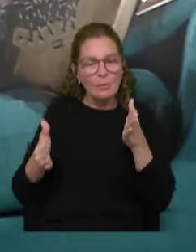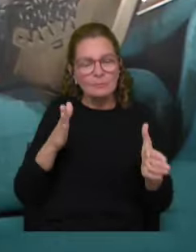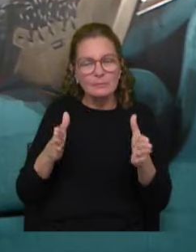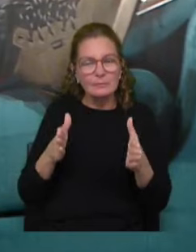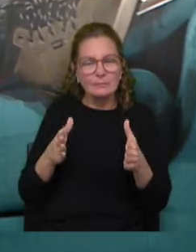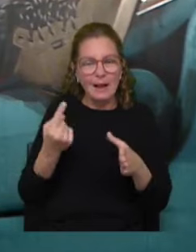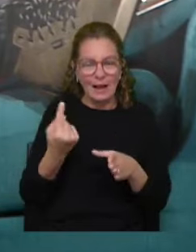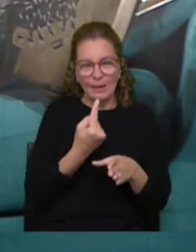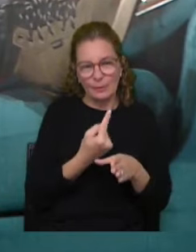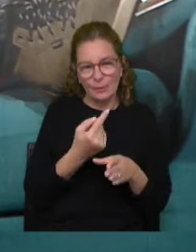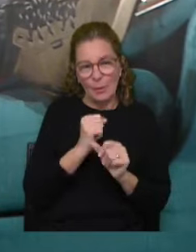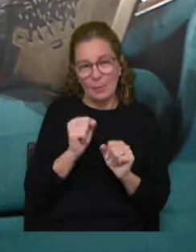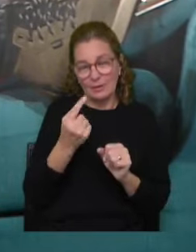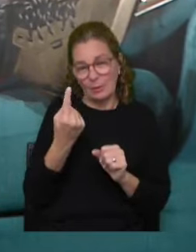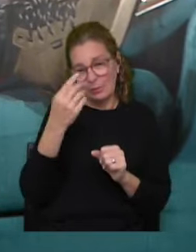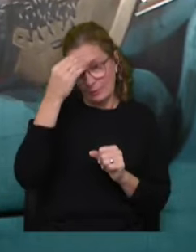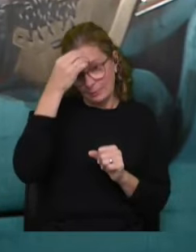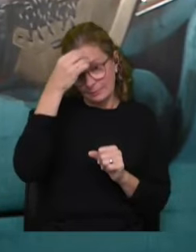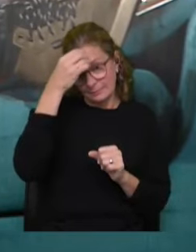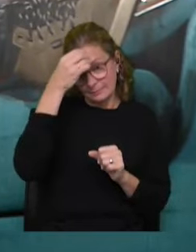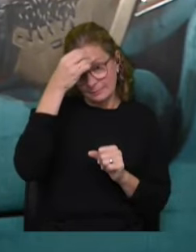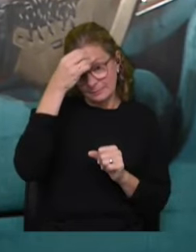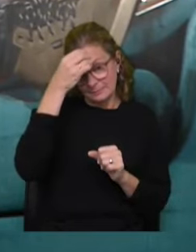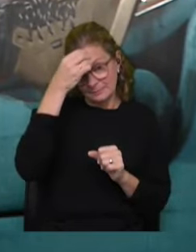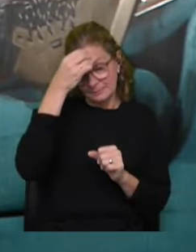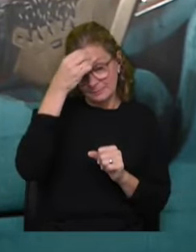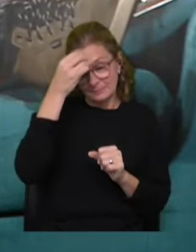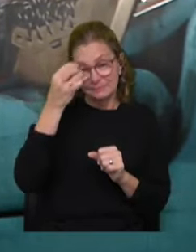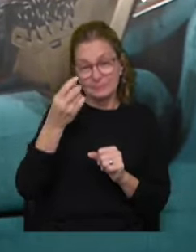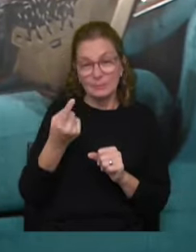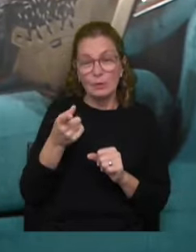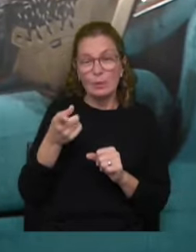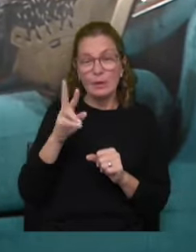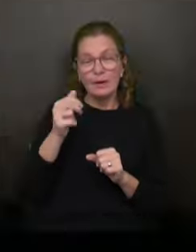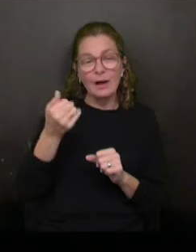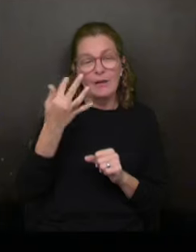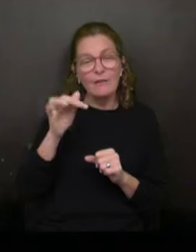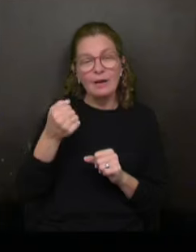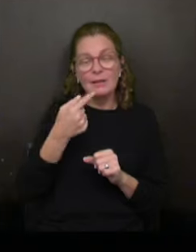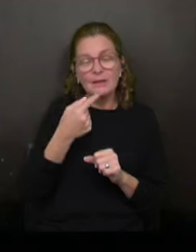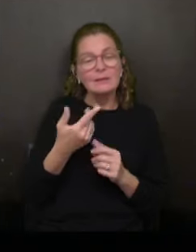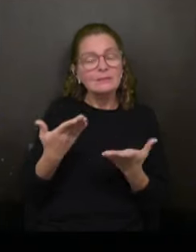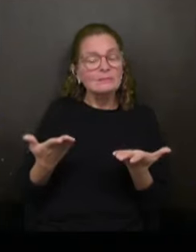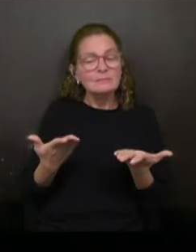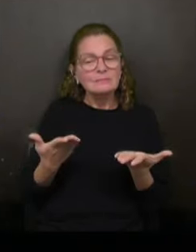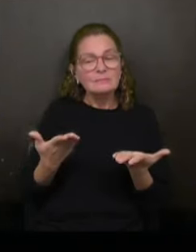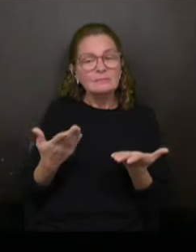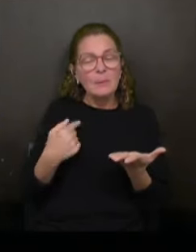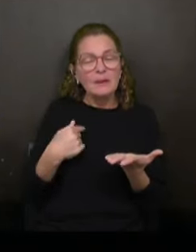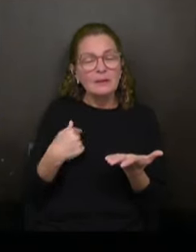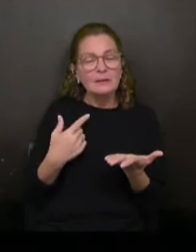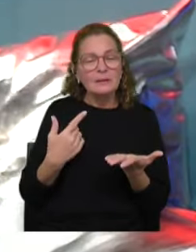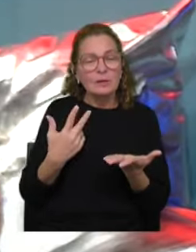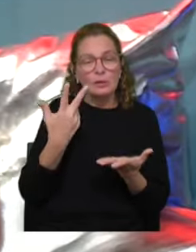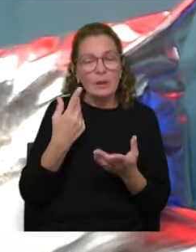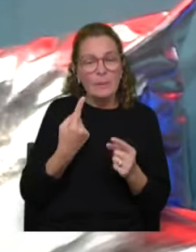Para cada uno puede tener uno, ¿no? Pues, para cada uno es. Bueno, en tu caso, Rafa, ¿cuál fue no, el que te decís? Yo creo que en mi caso, los